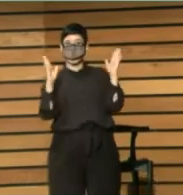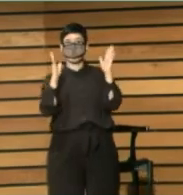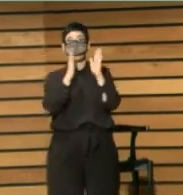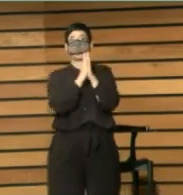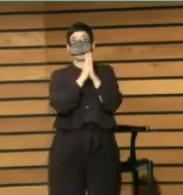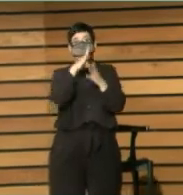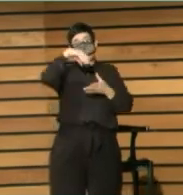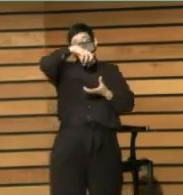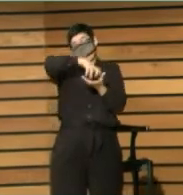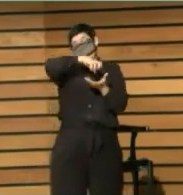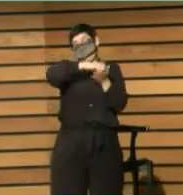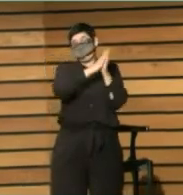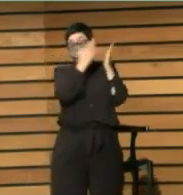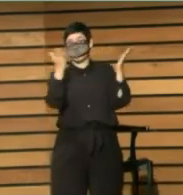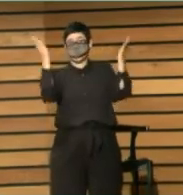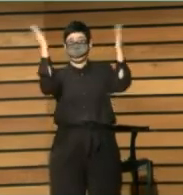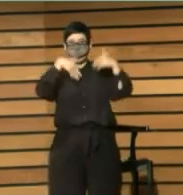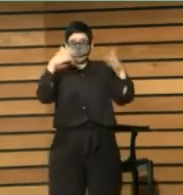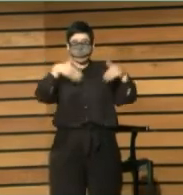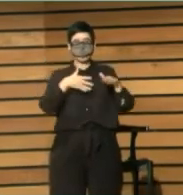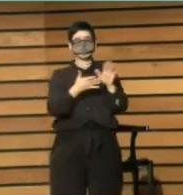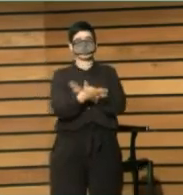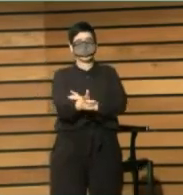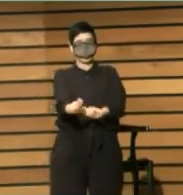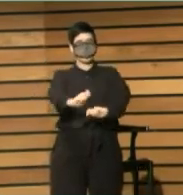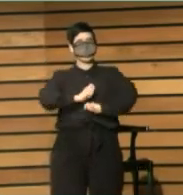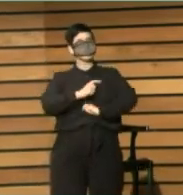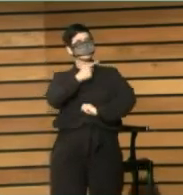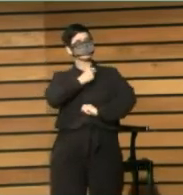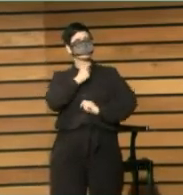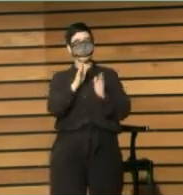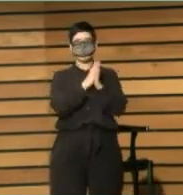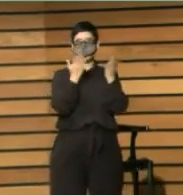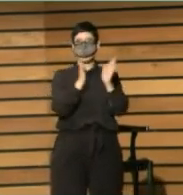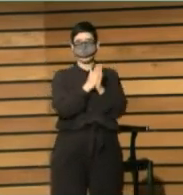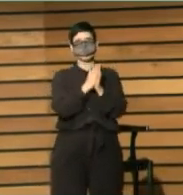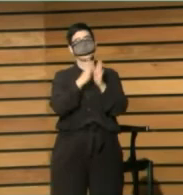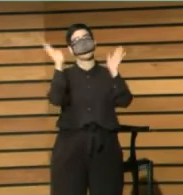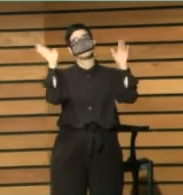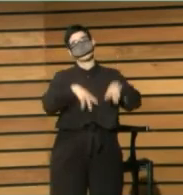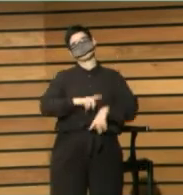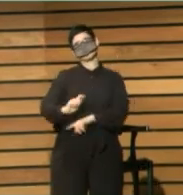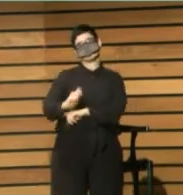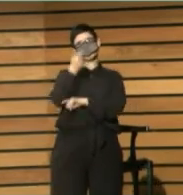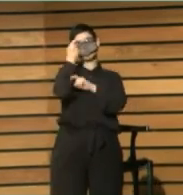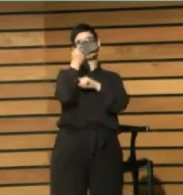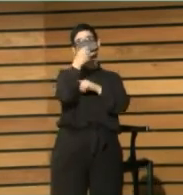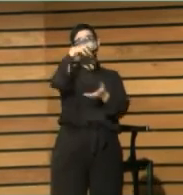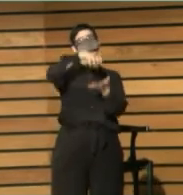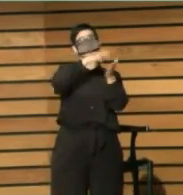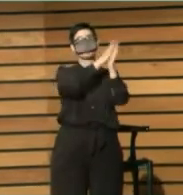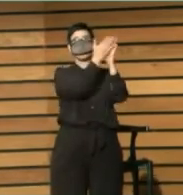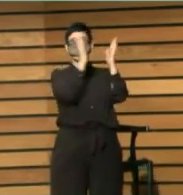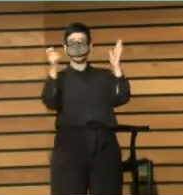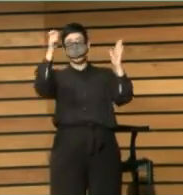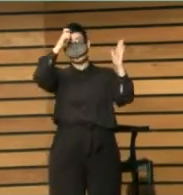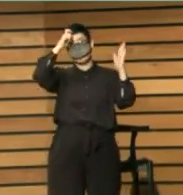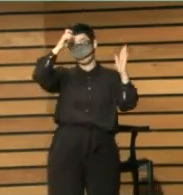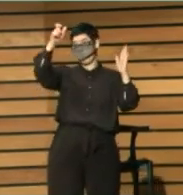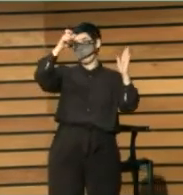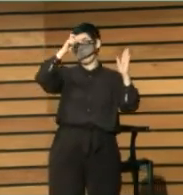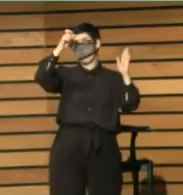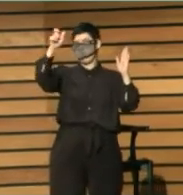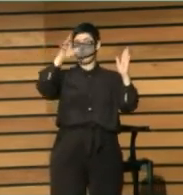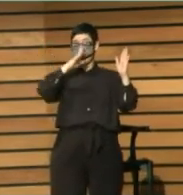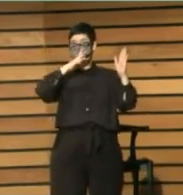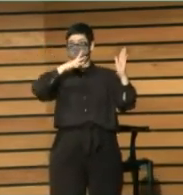mí el gusto por los libros, consigue tener su biblioteca en un pueblo que